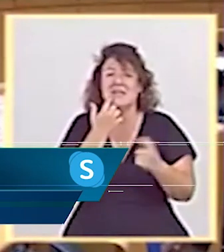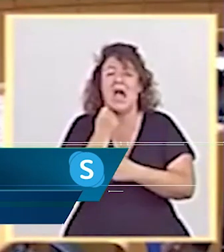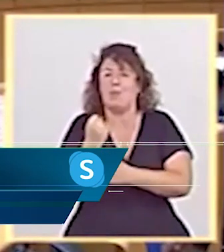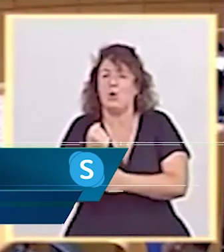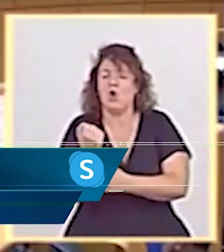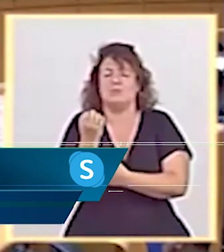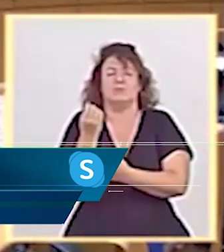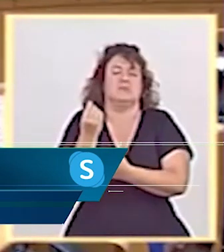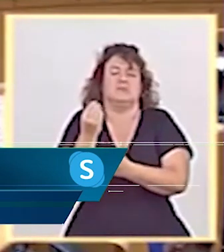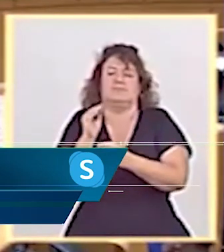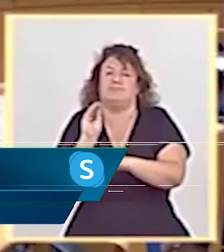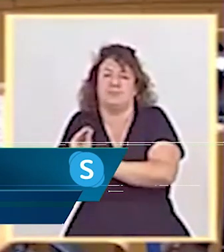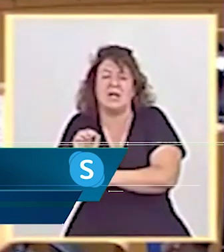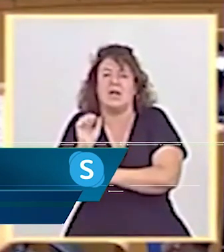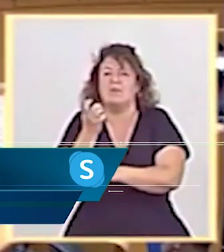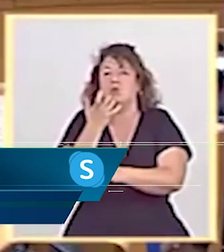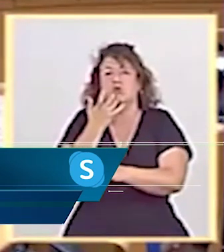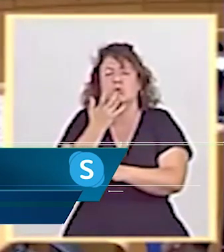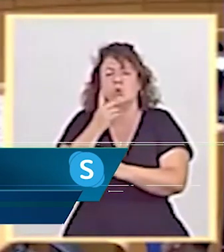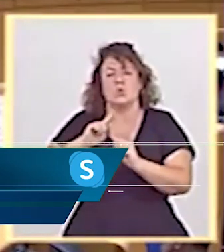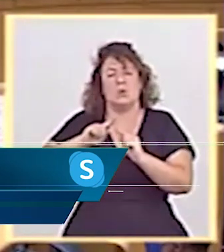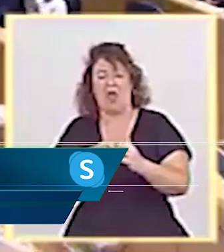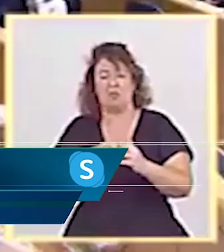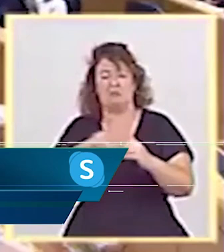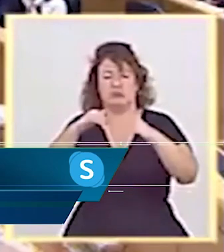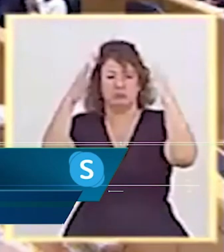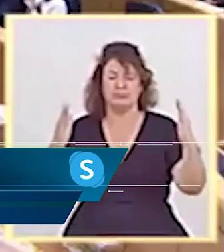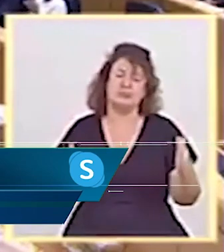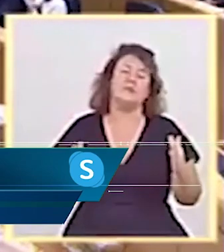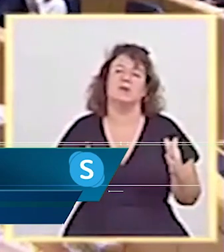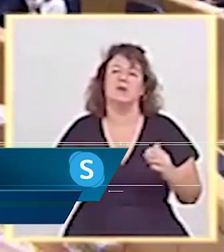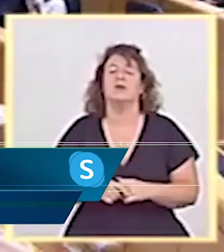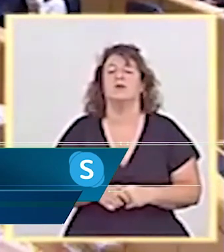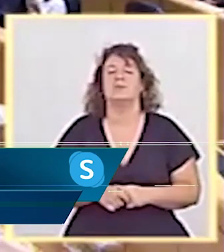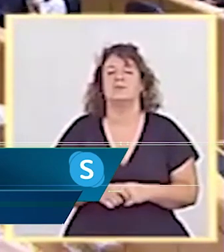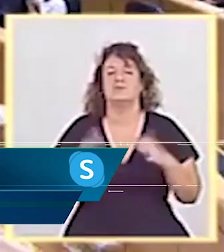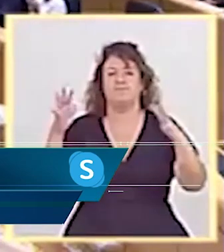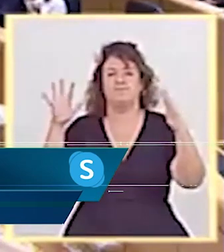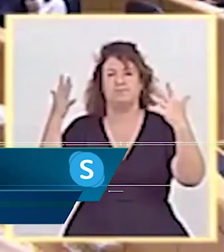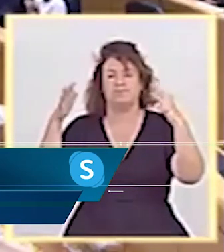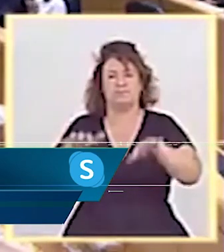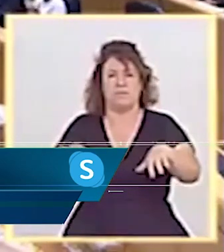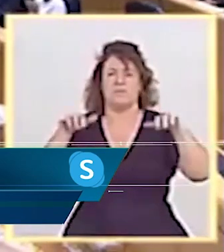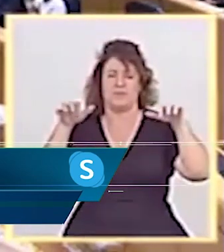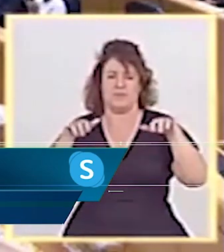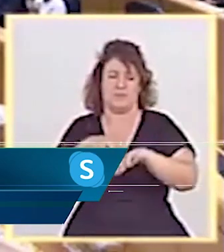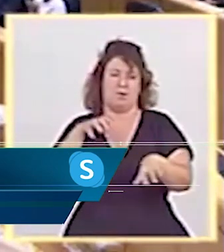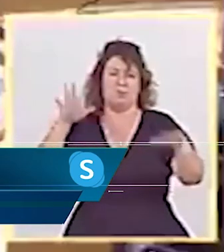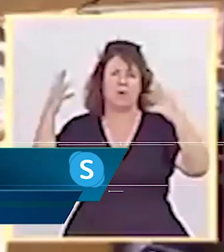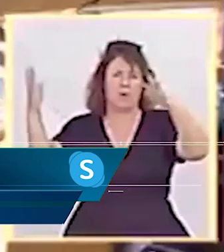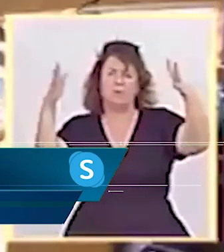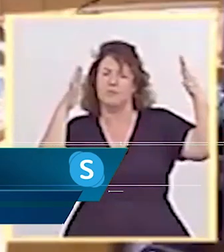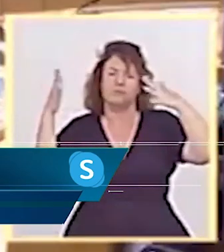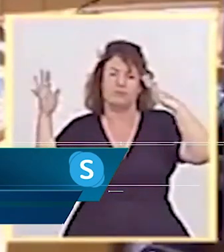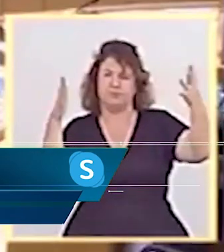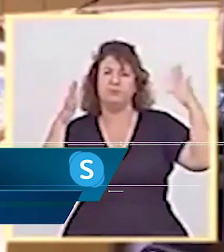40 años, no se hacen en prácticamente ningún otro país, ni de la Unión Europea ni del continente europeo. Puedo